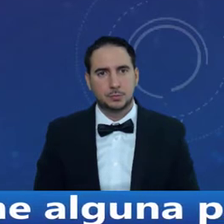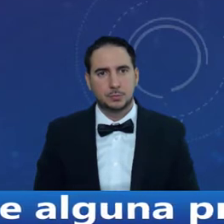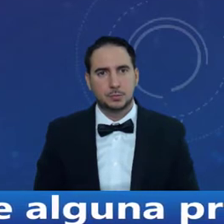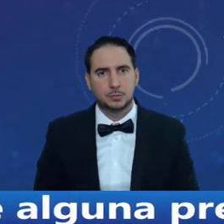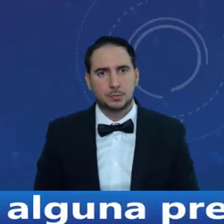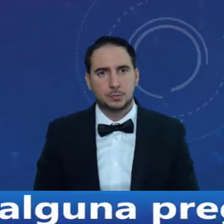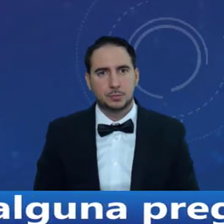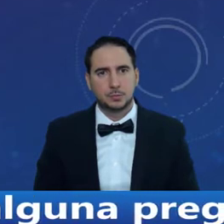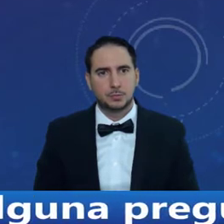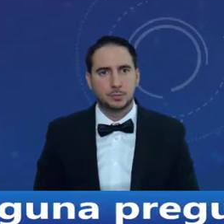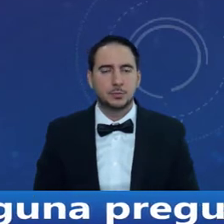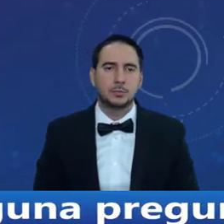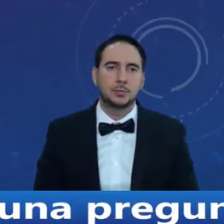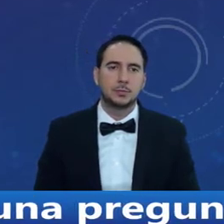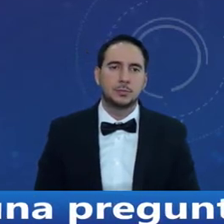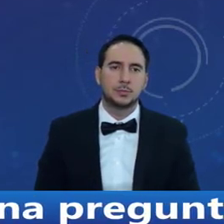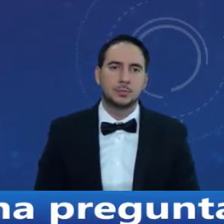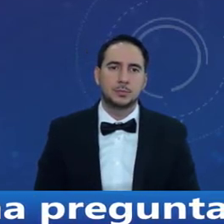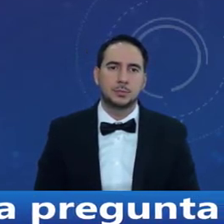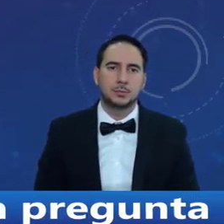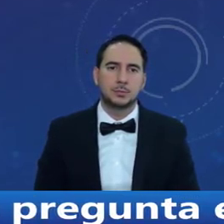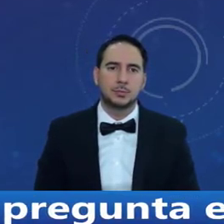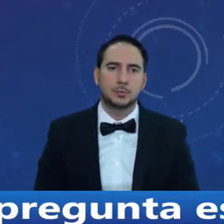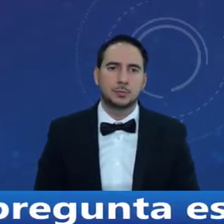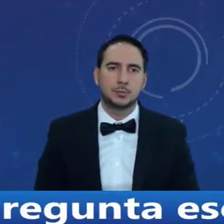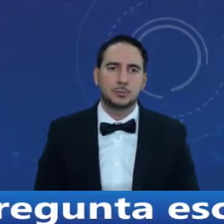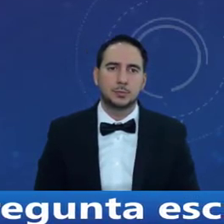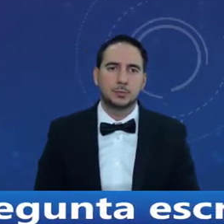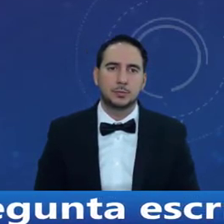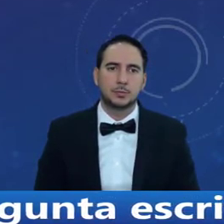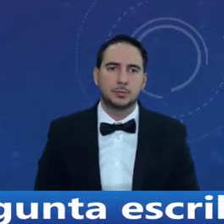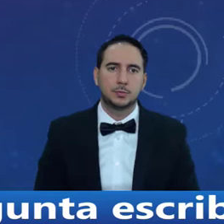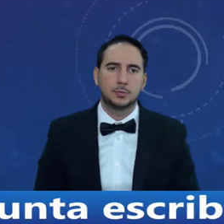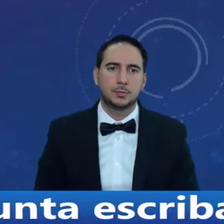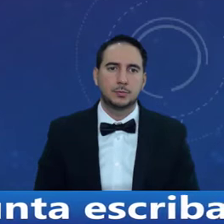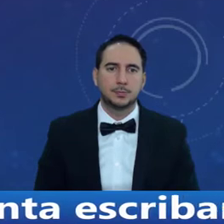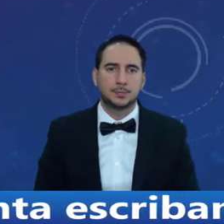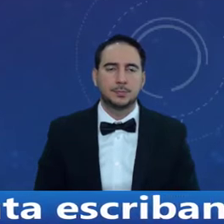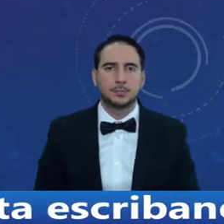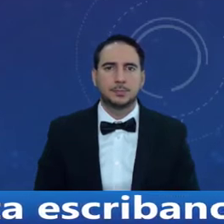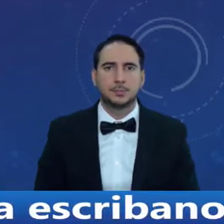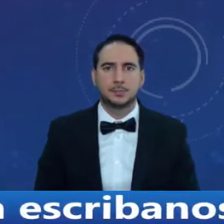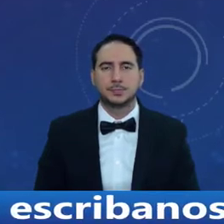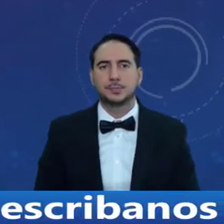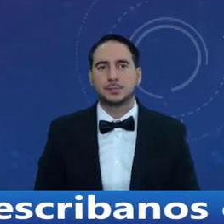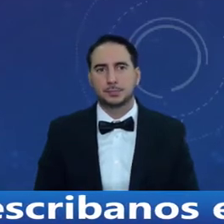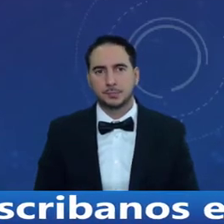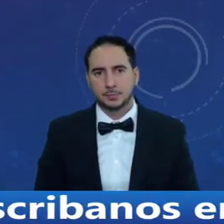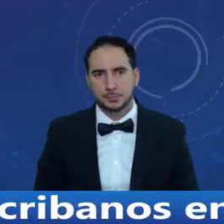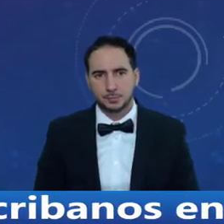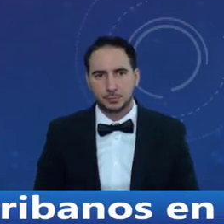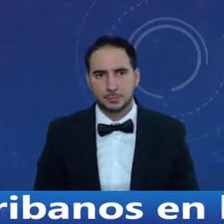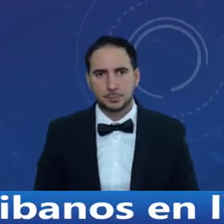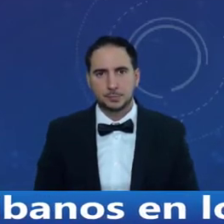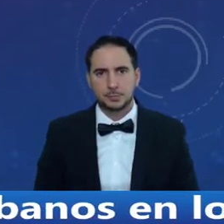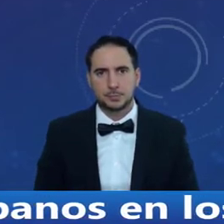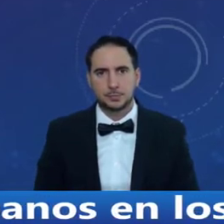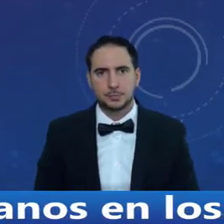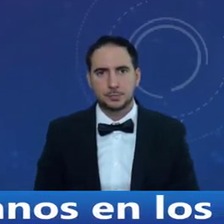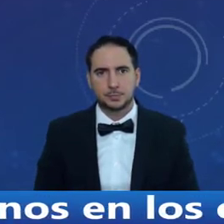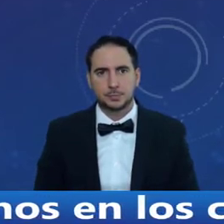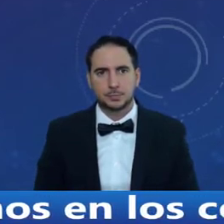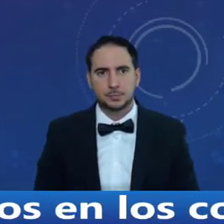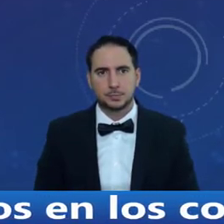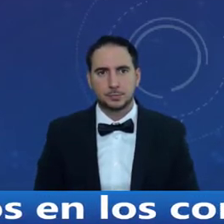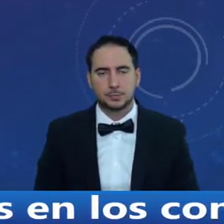90 horas, ¿ok? Hay cursos diferentes, hay cursos que pronto para la gente que está trabajando, puedes venir como solo los